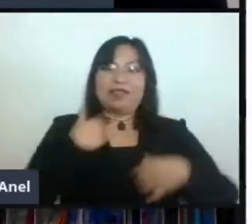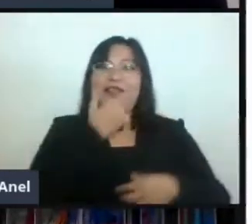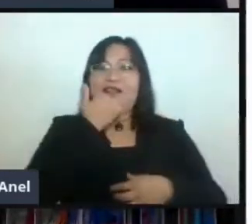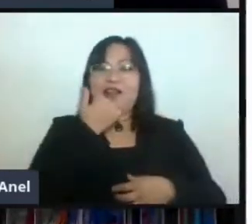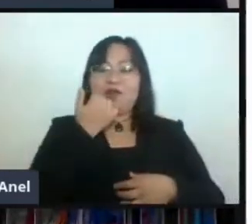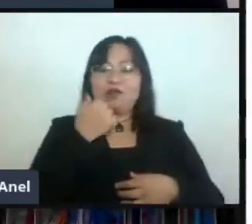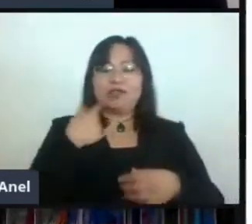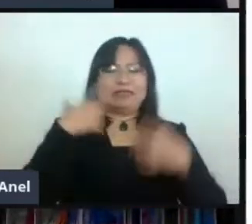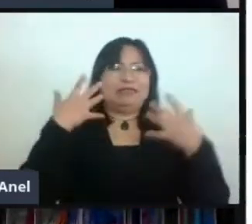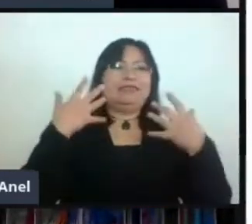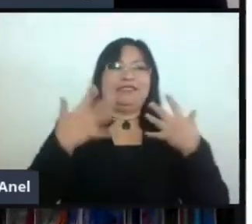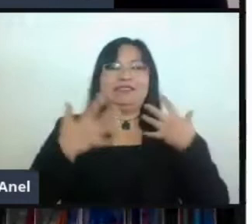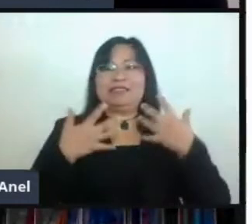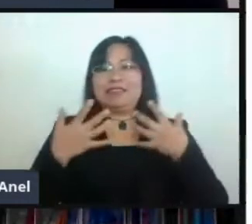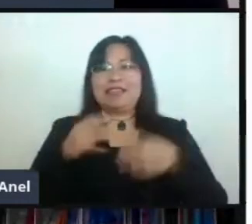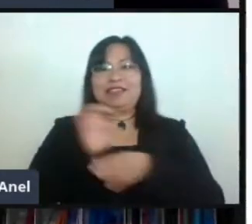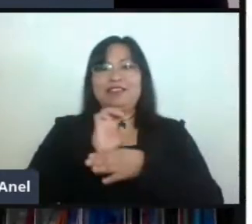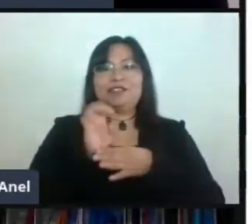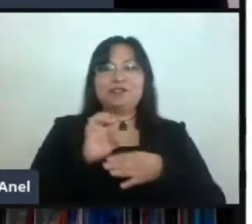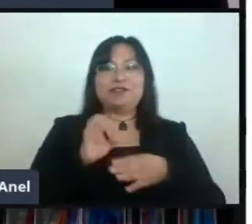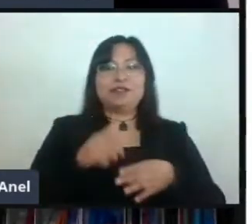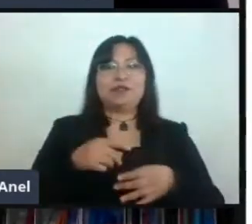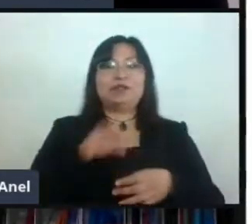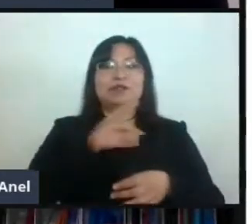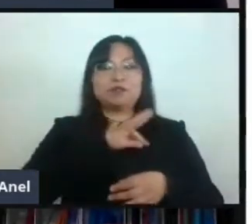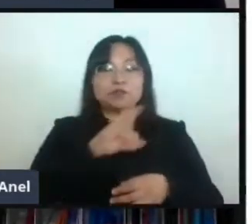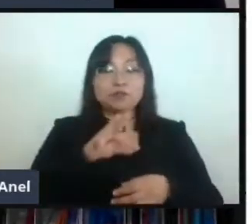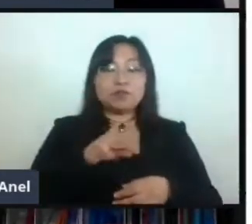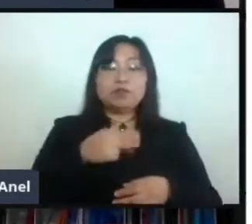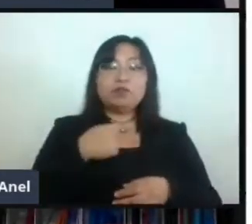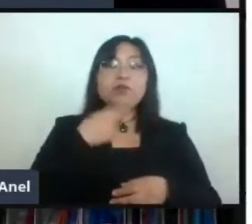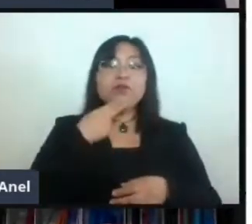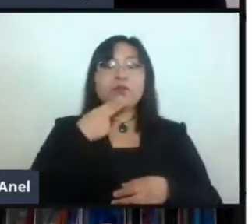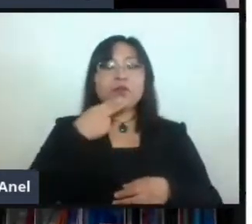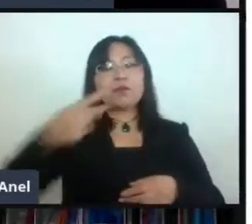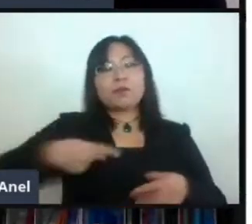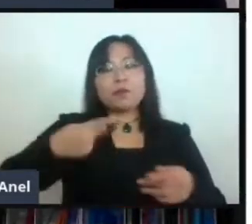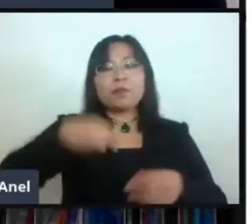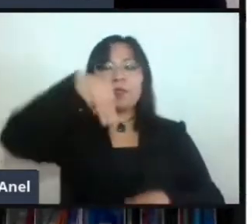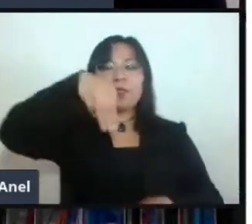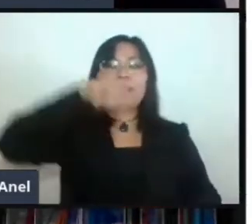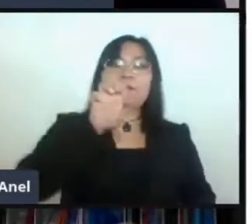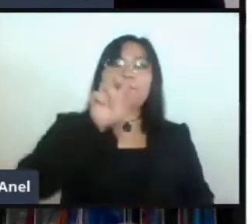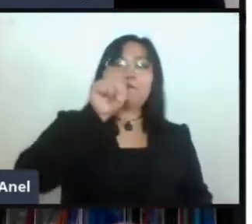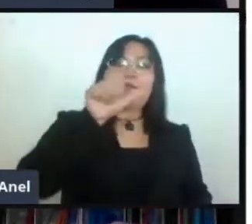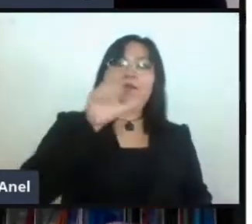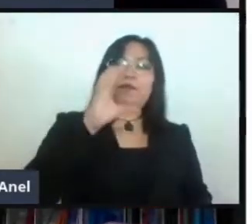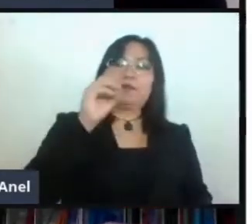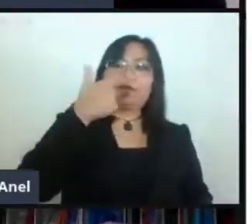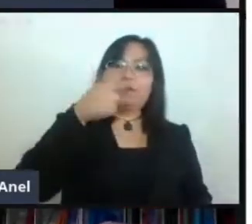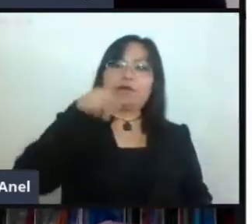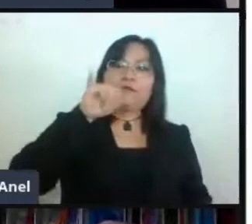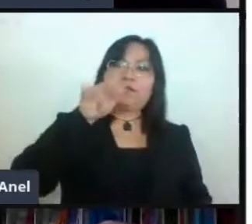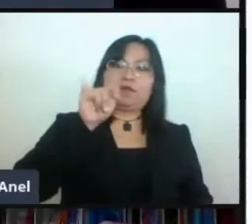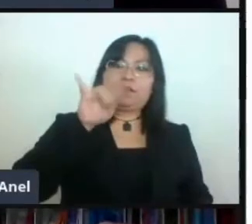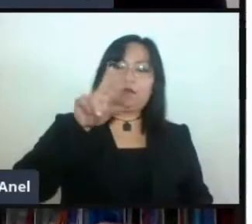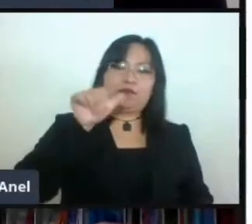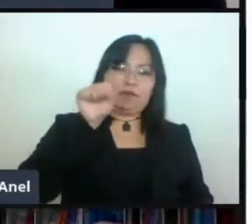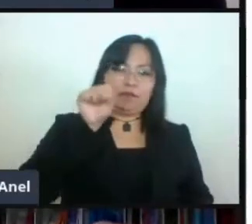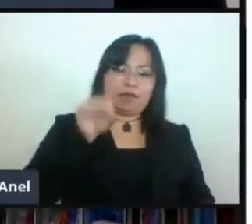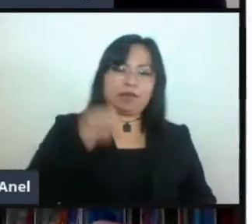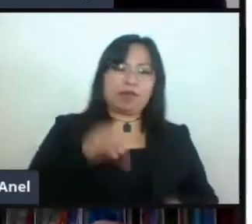cognitivamente más altas son las que se llaman metacognitivas, que son precisamente aquellas que nos dan conciencia del aprendizaje, ¿no? Del análisis